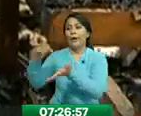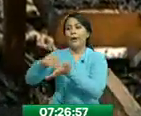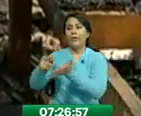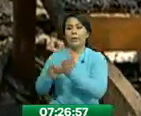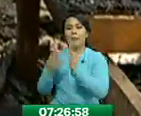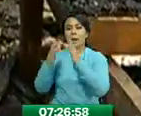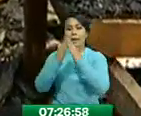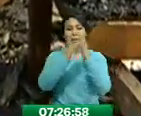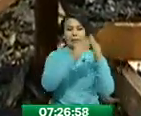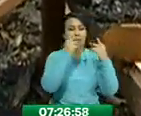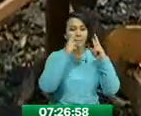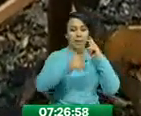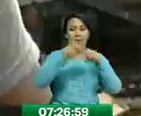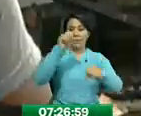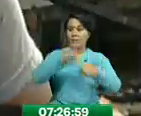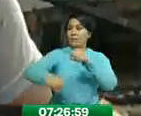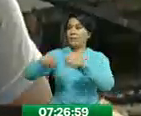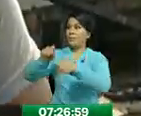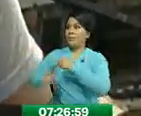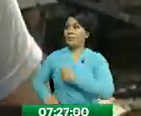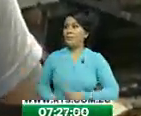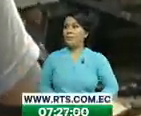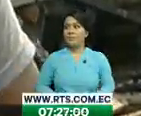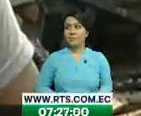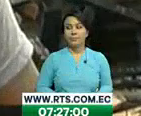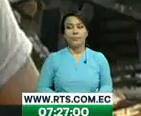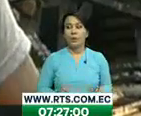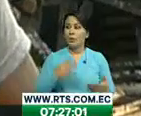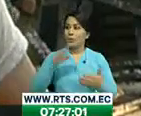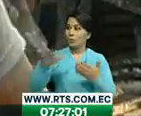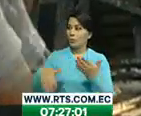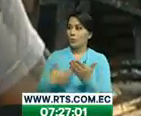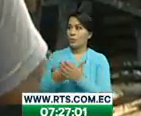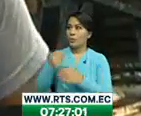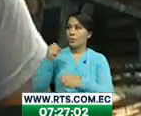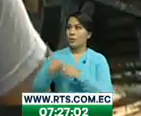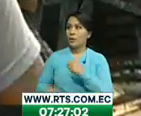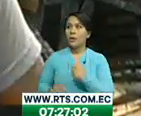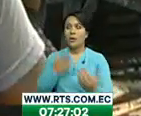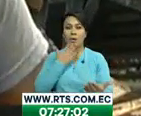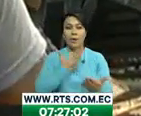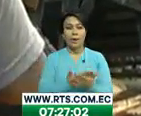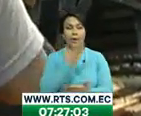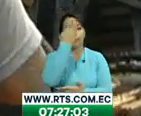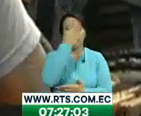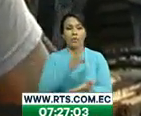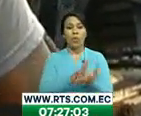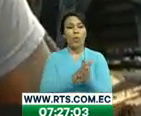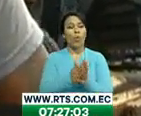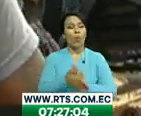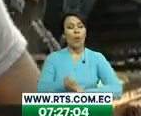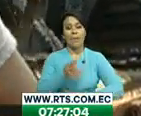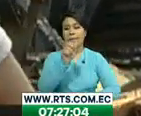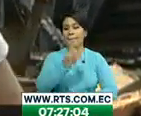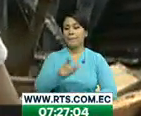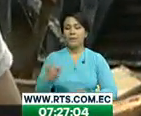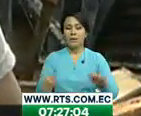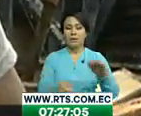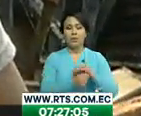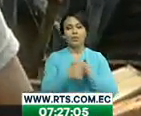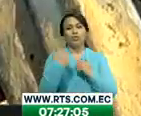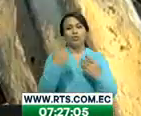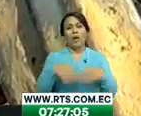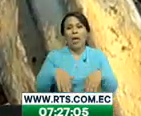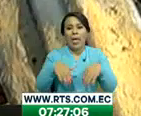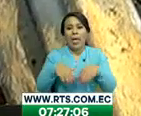cómo está todo destruido, está todo dañado. Gracias a Dios que no había nadie en la casa, solo nomás la perrita nomás que